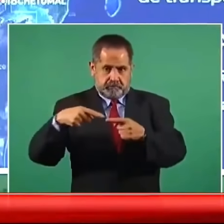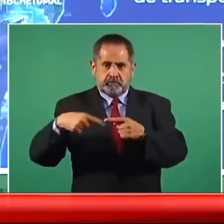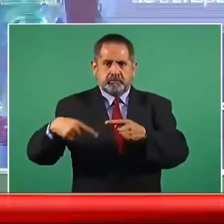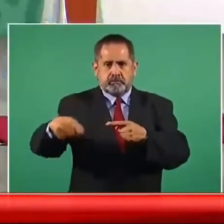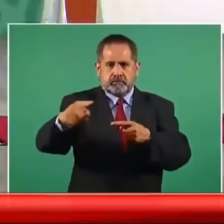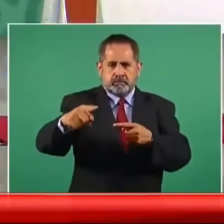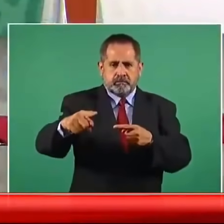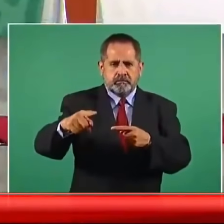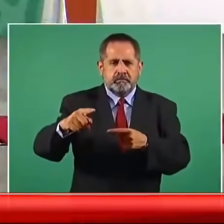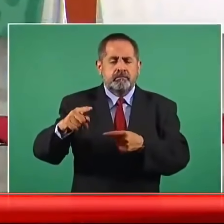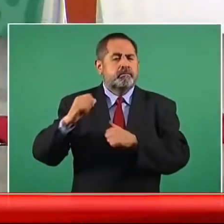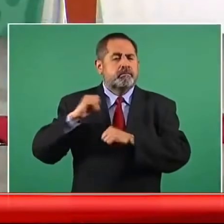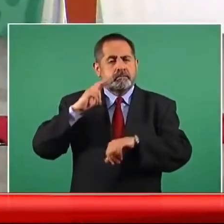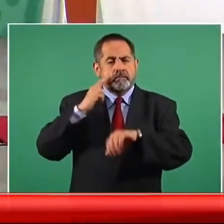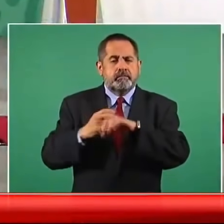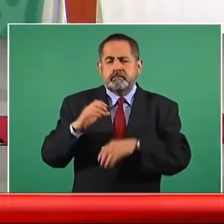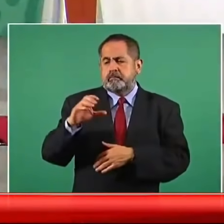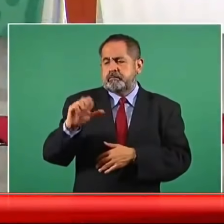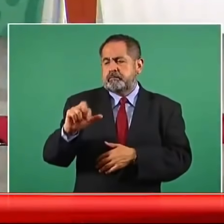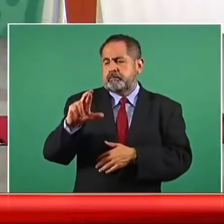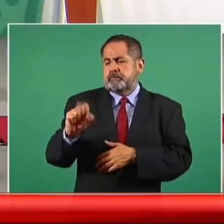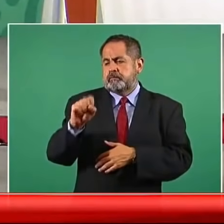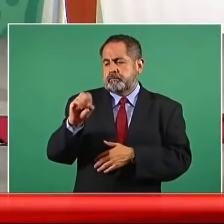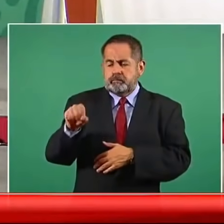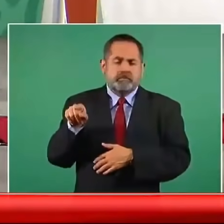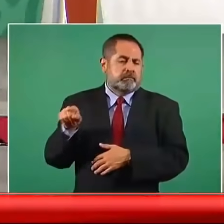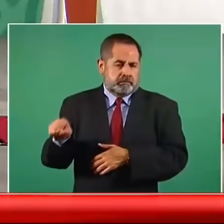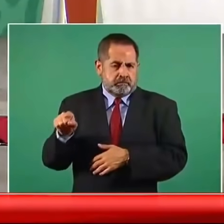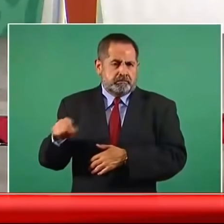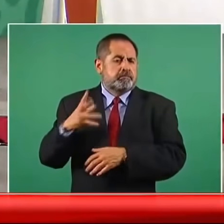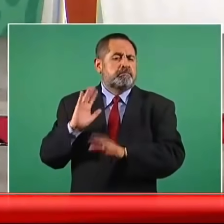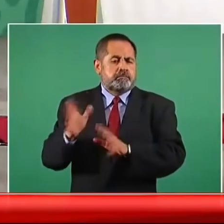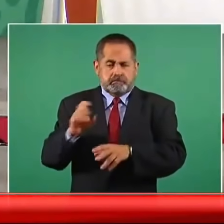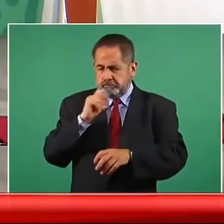está a cargo de Carso, ya están trabajando.